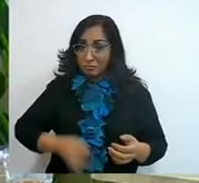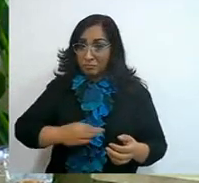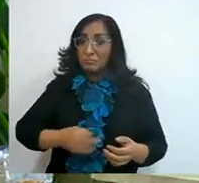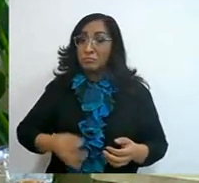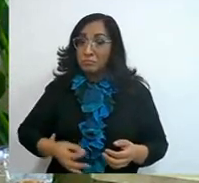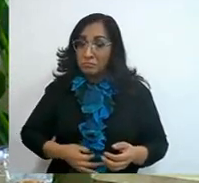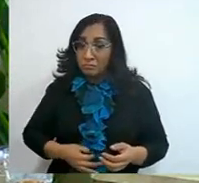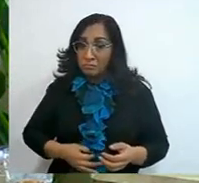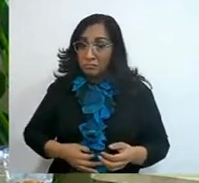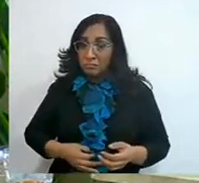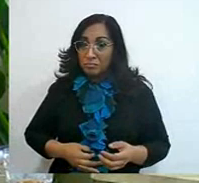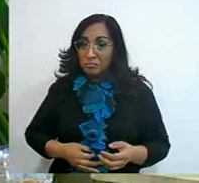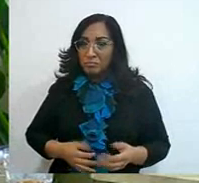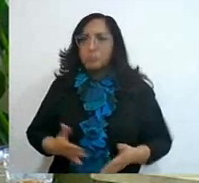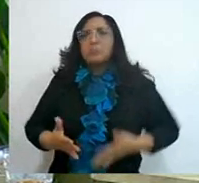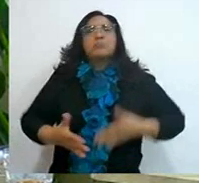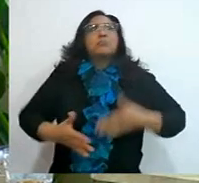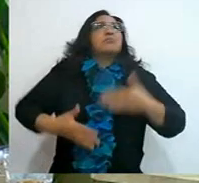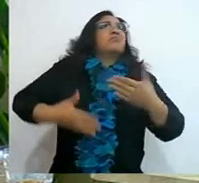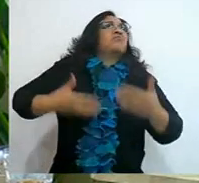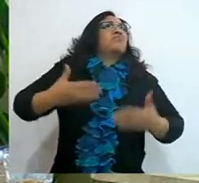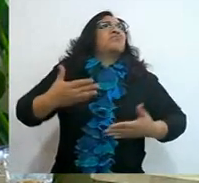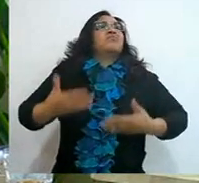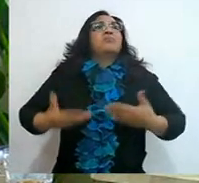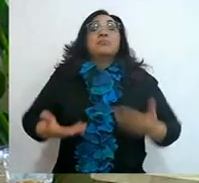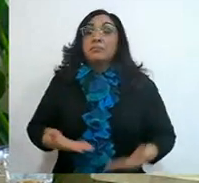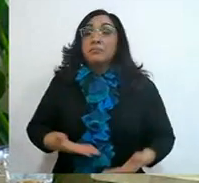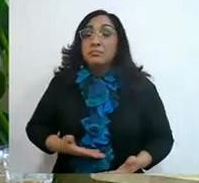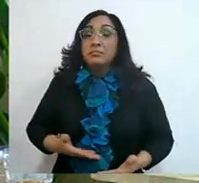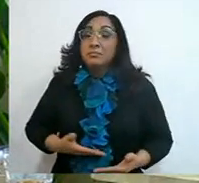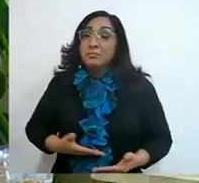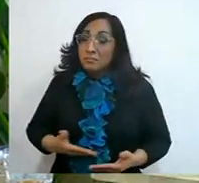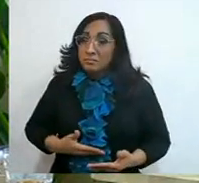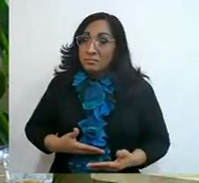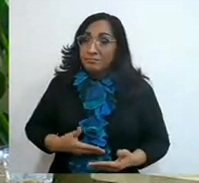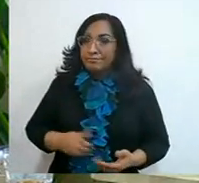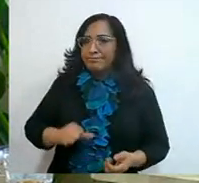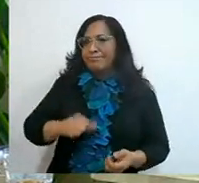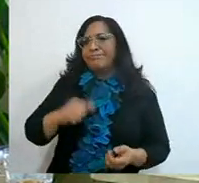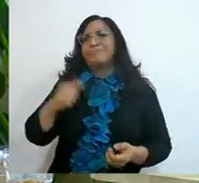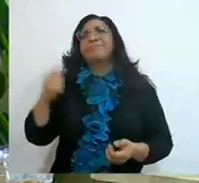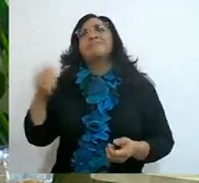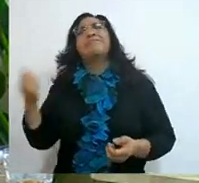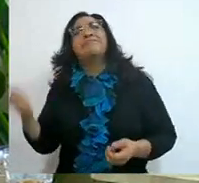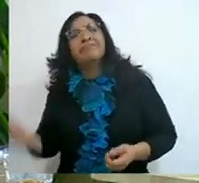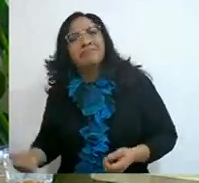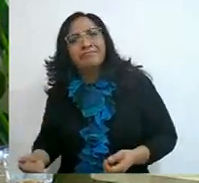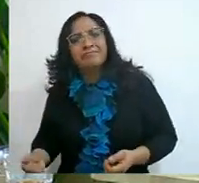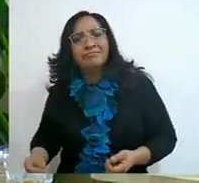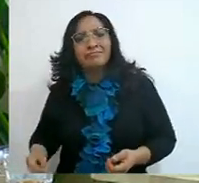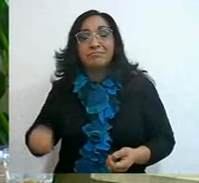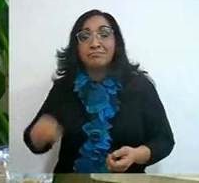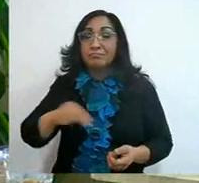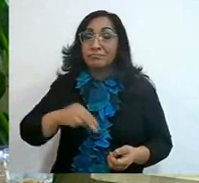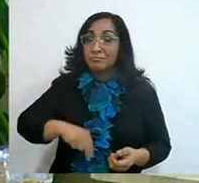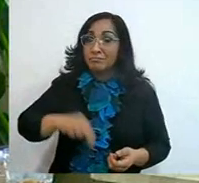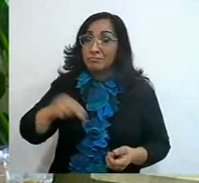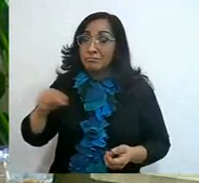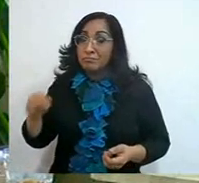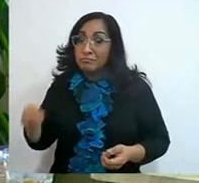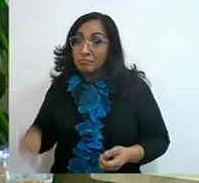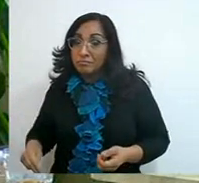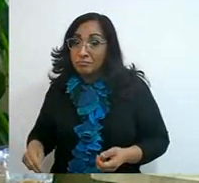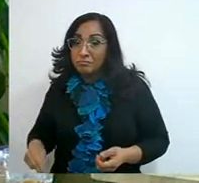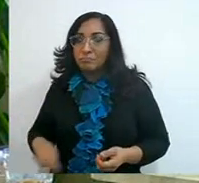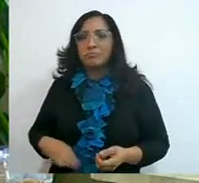Me llené la soberbia que traía. No, es que en Monterrey jamás te van a dar una